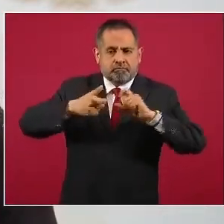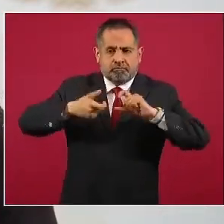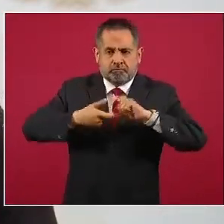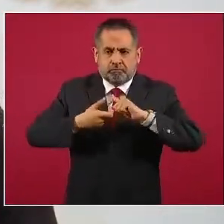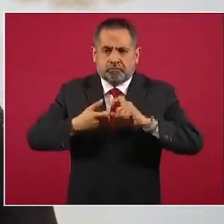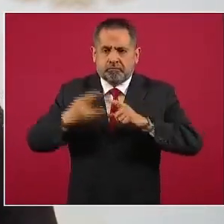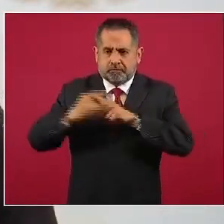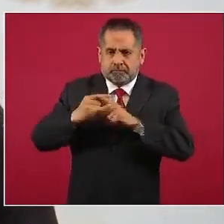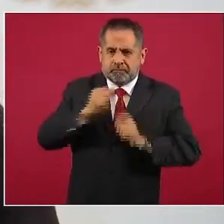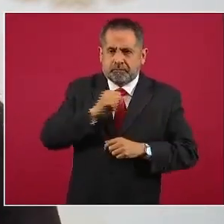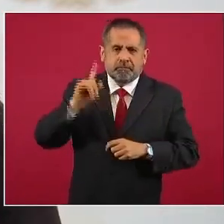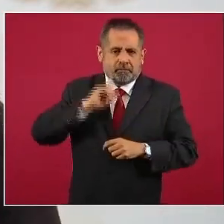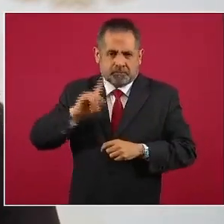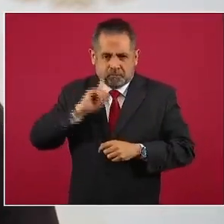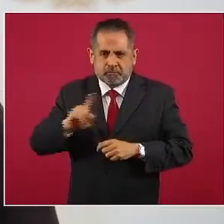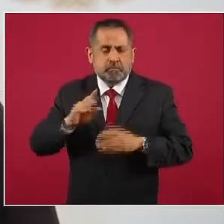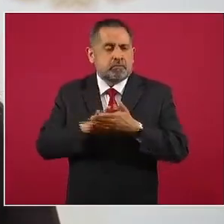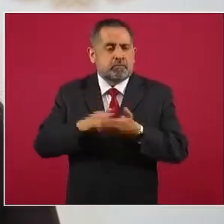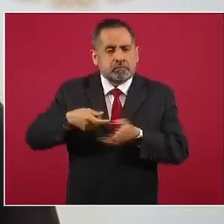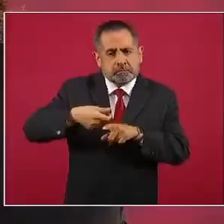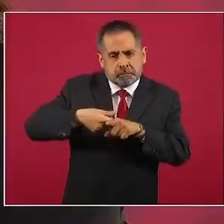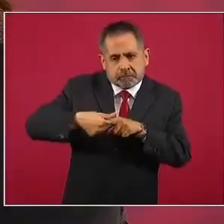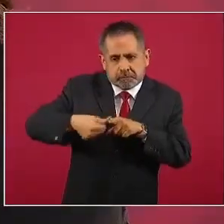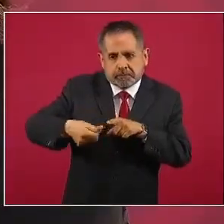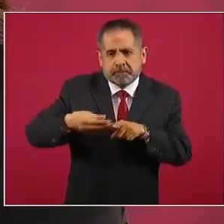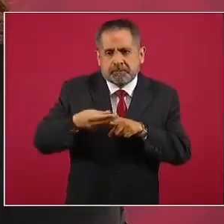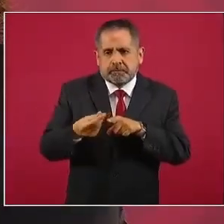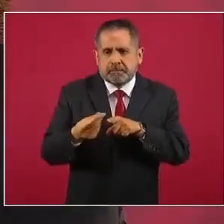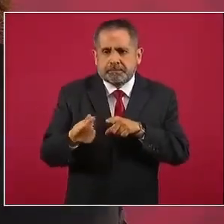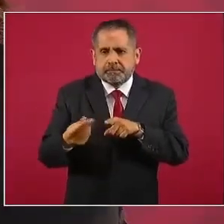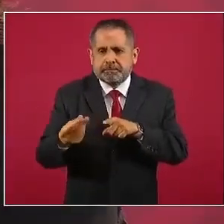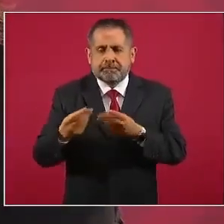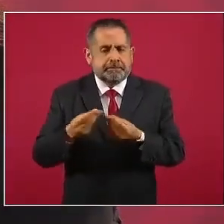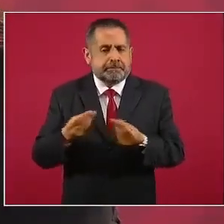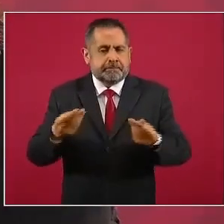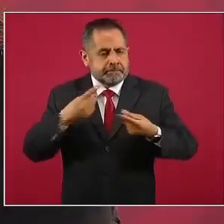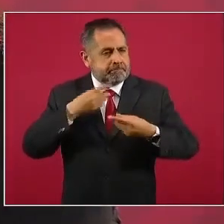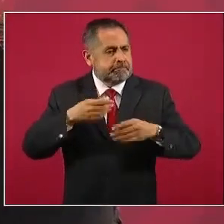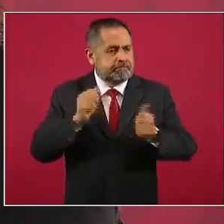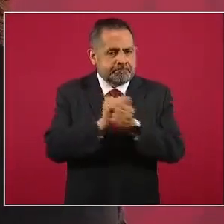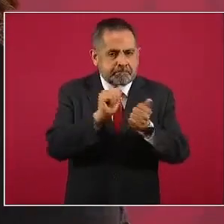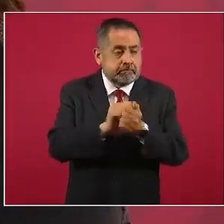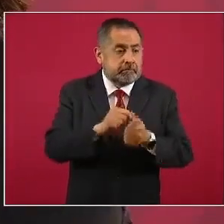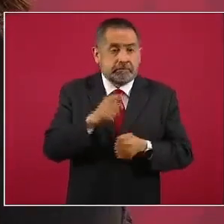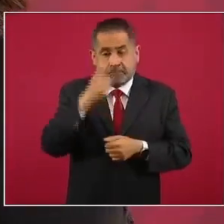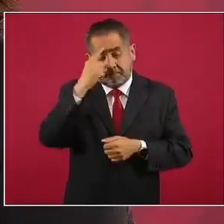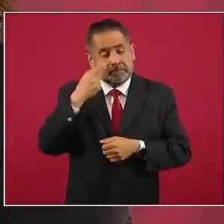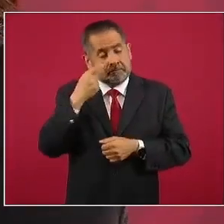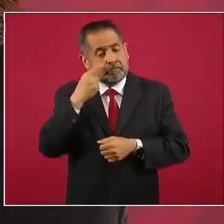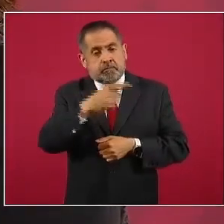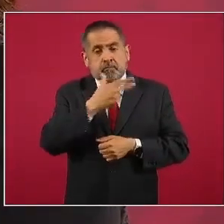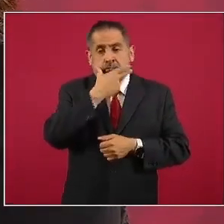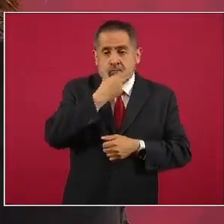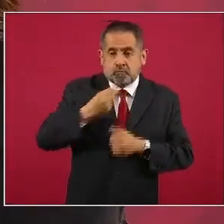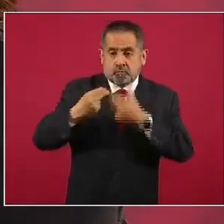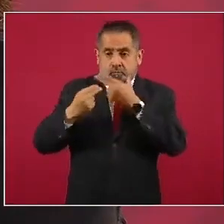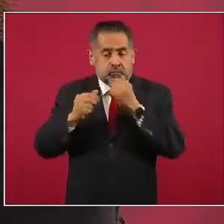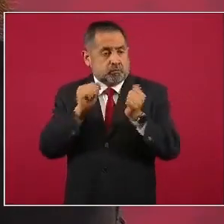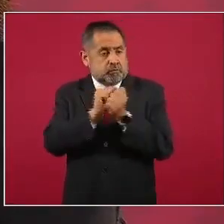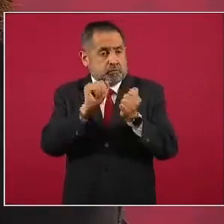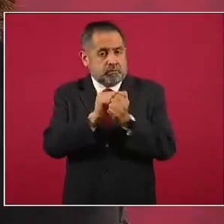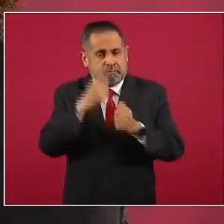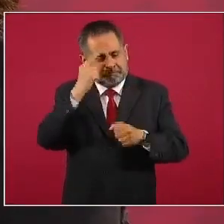lubricantes, sobre todo para poblaciones clave y específicamente hombres que tienen sexo con hombres, para ayudar a que